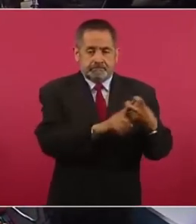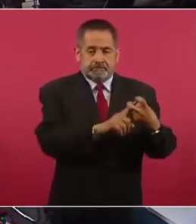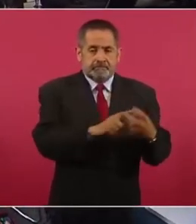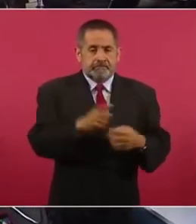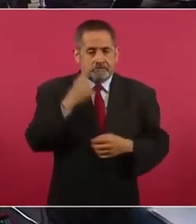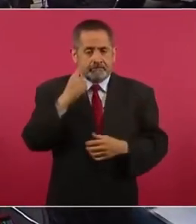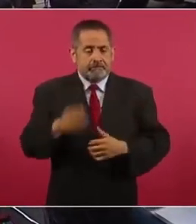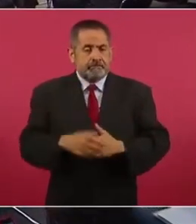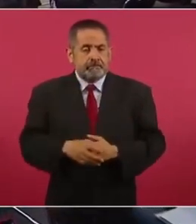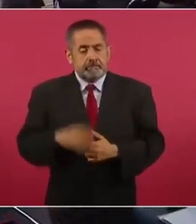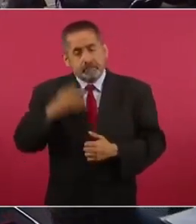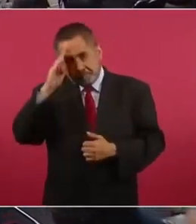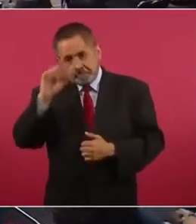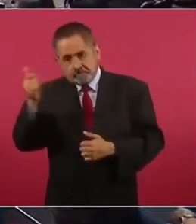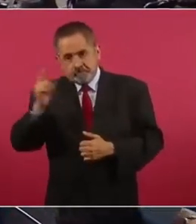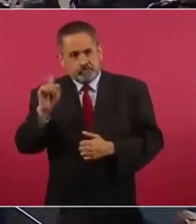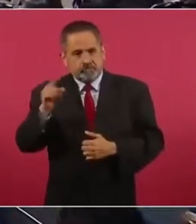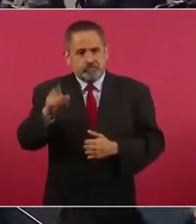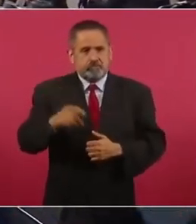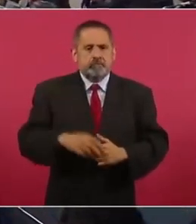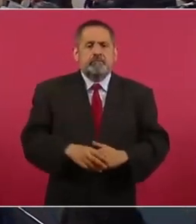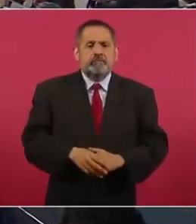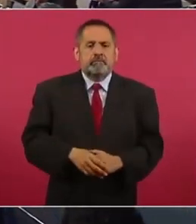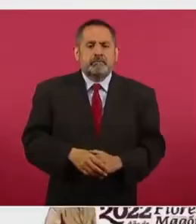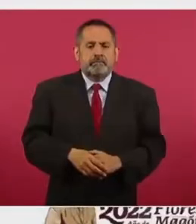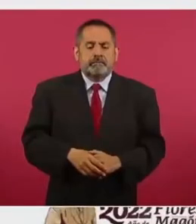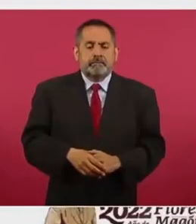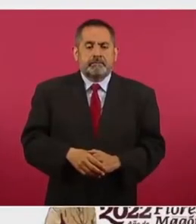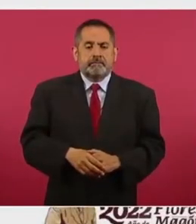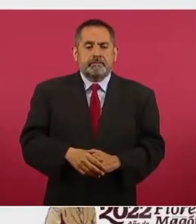Yo pensaba que era la otra. Ah.